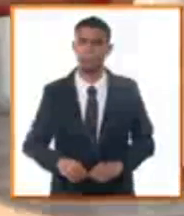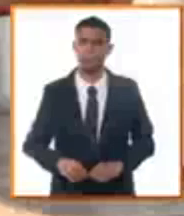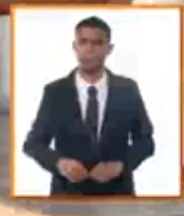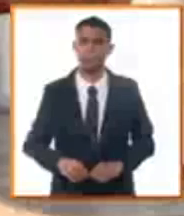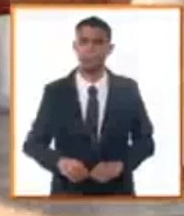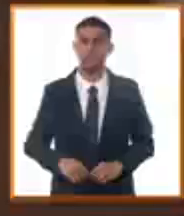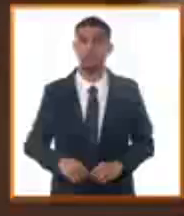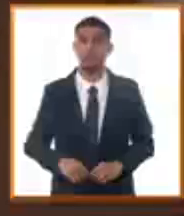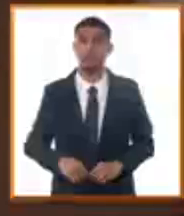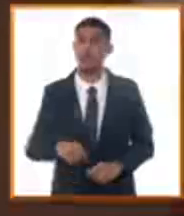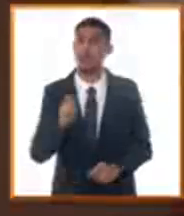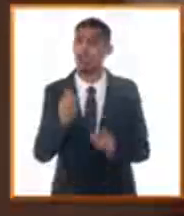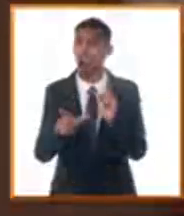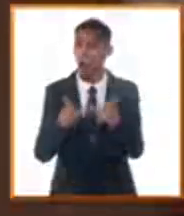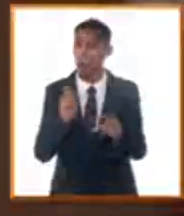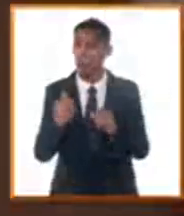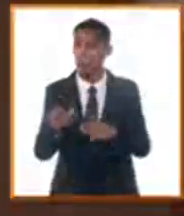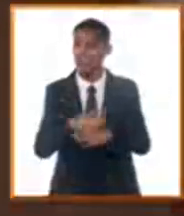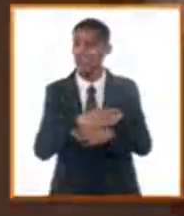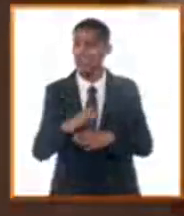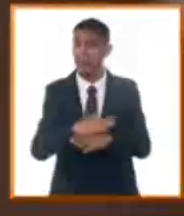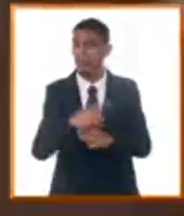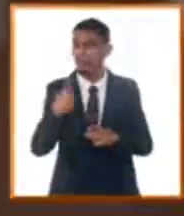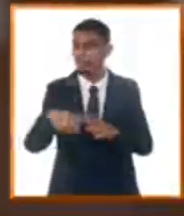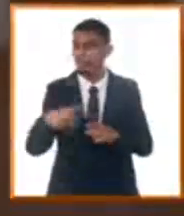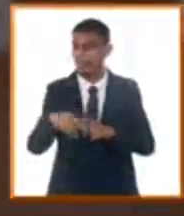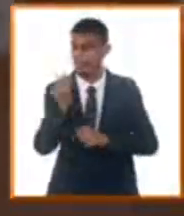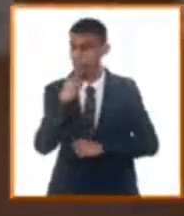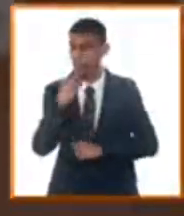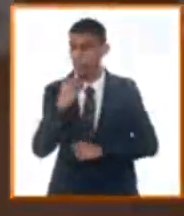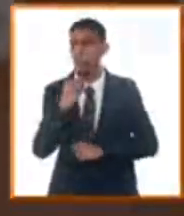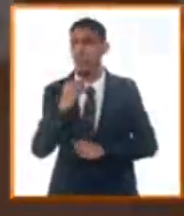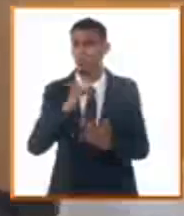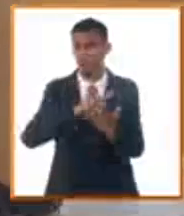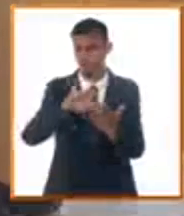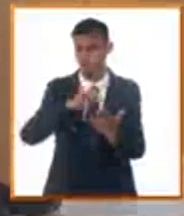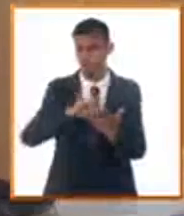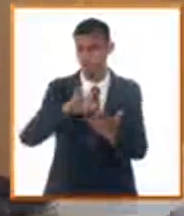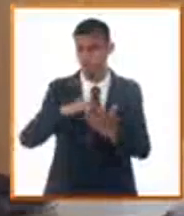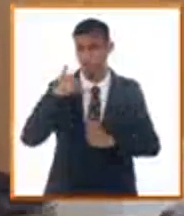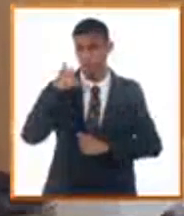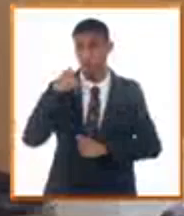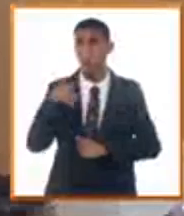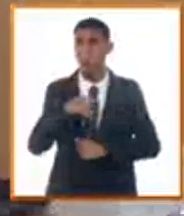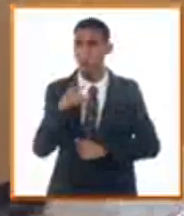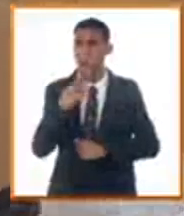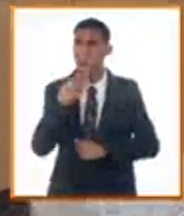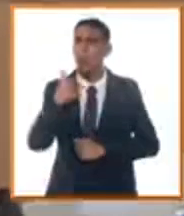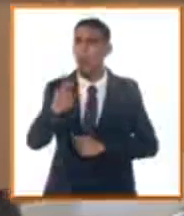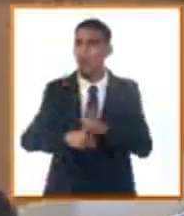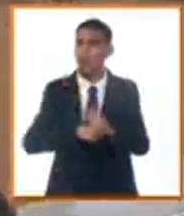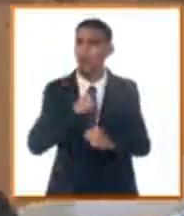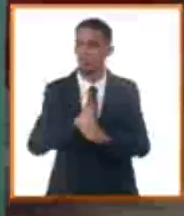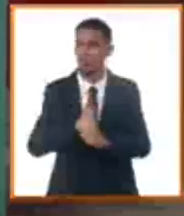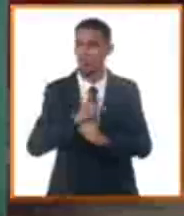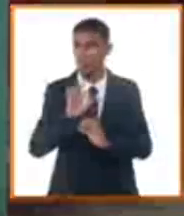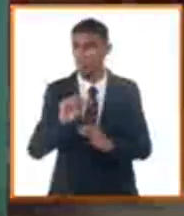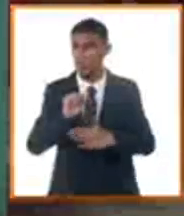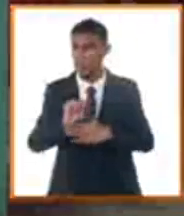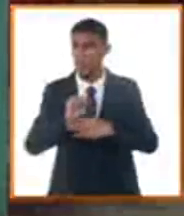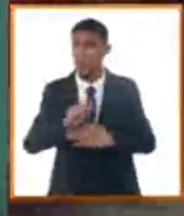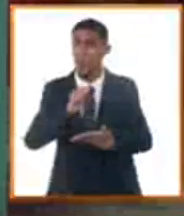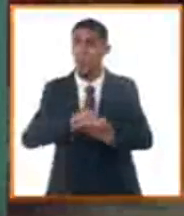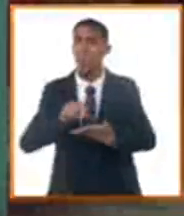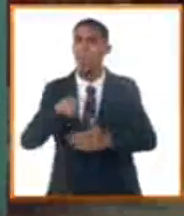La compra de los distintos productos a través de las plataformas en Zona y TransferMóvil resulta ya una constante en los servicios de la bodega